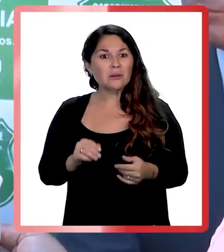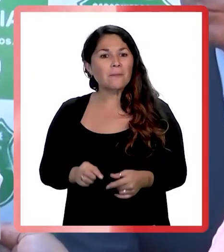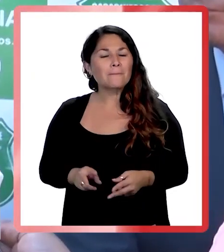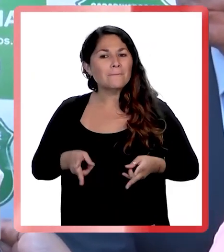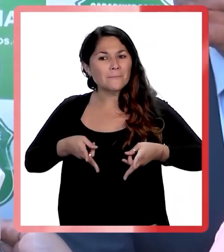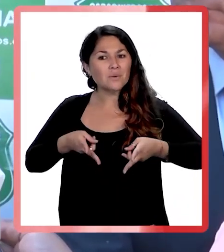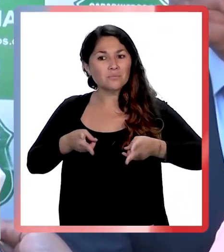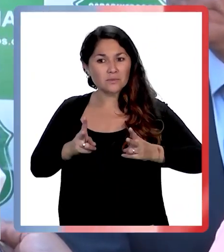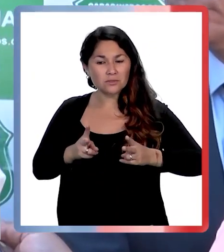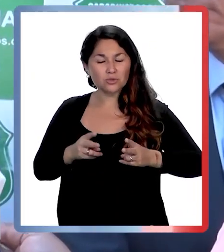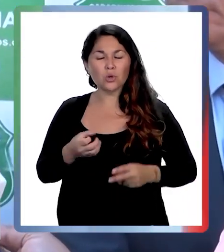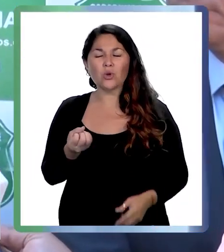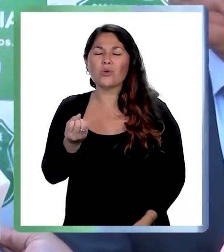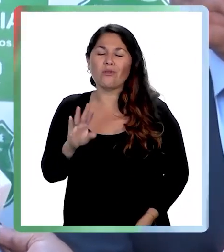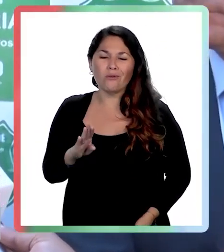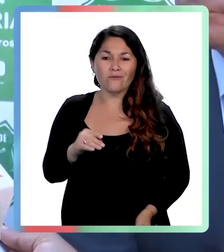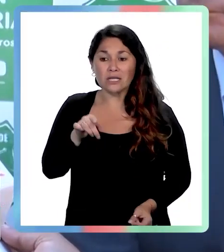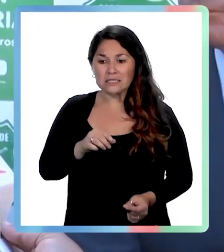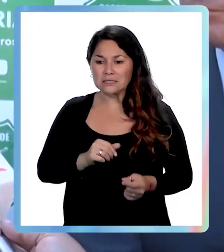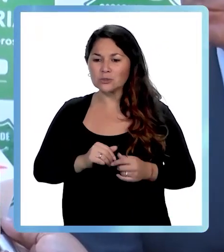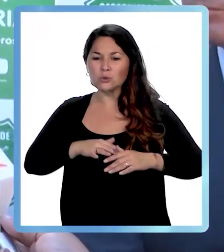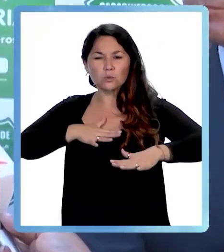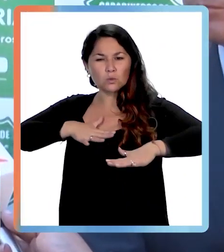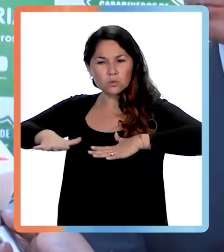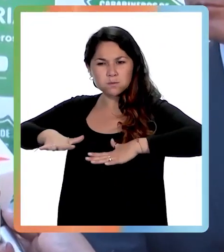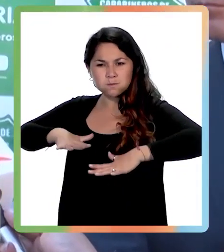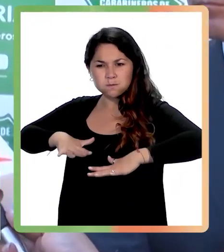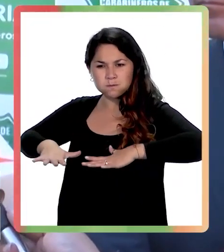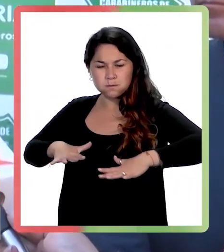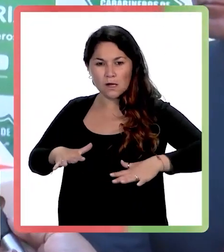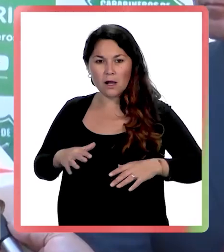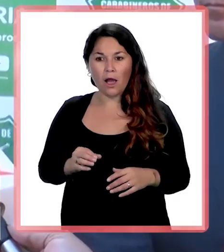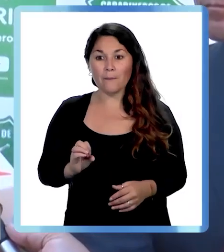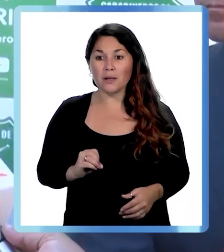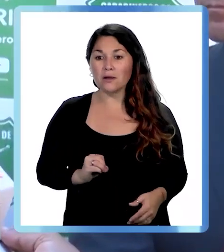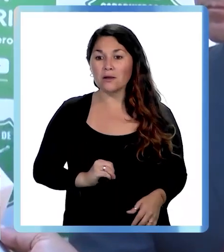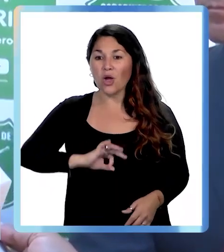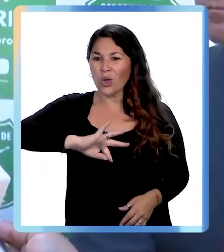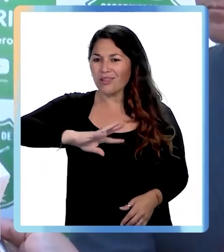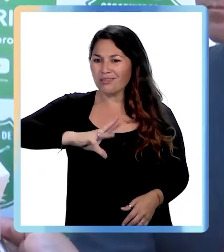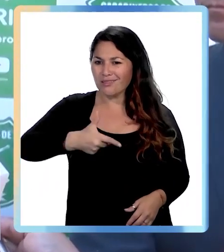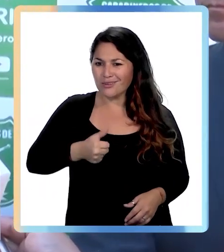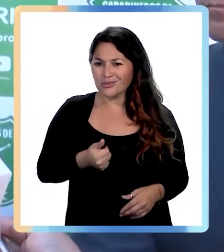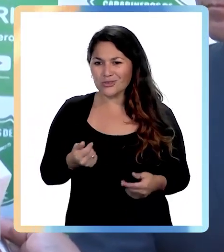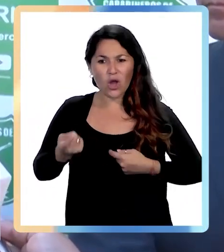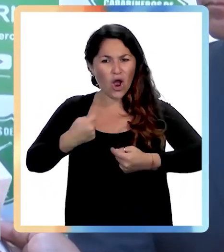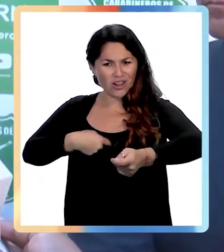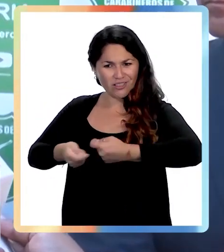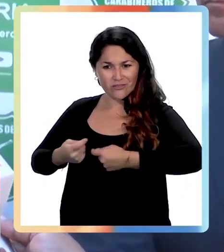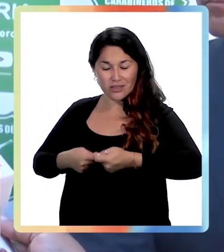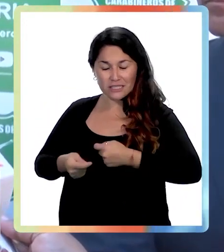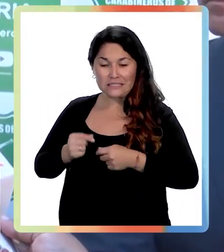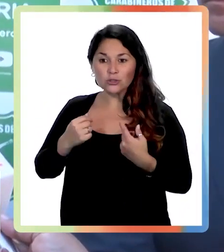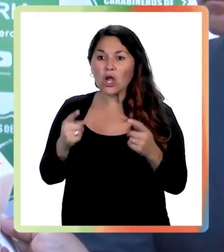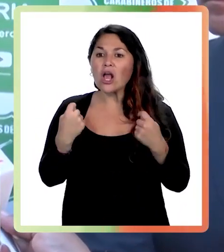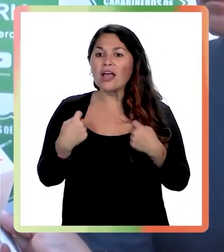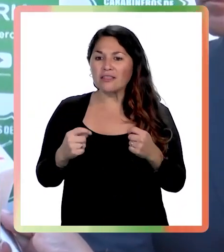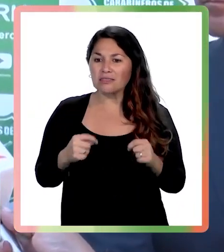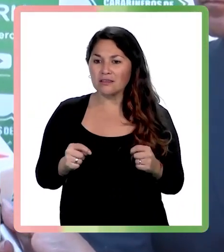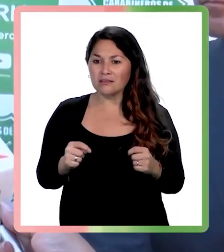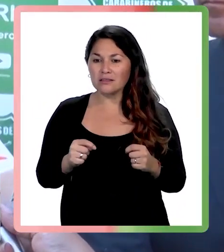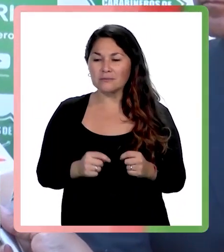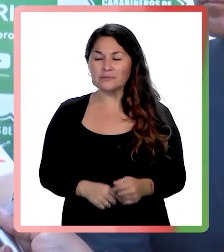definitiva obviamente que va generando cambio en la movilidad delictual. Y uno tiene que estar preparado para eso y lo importante es ir tratando de ir